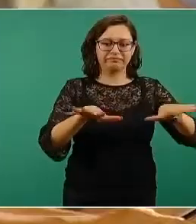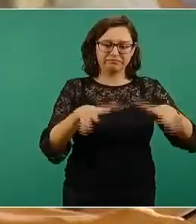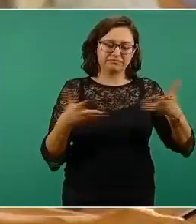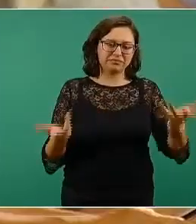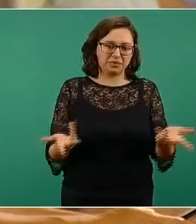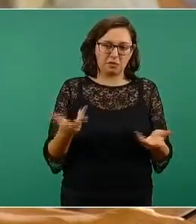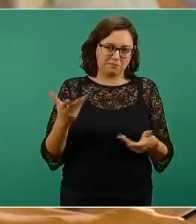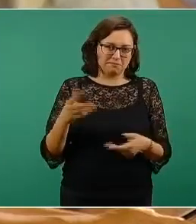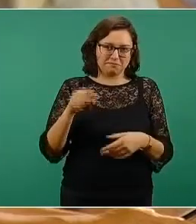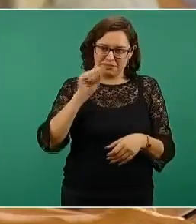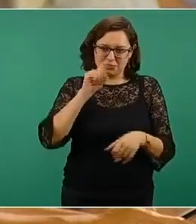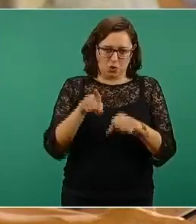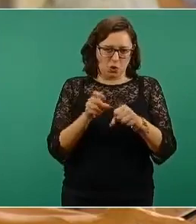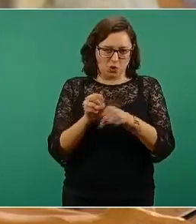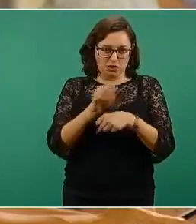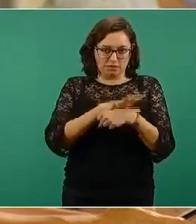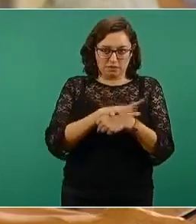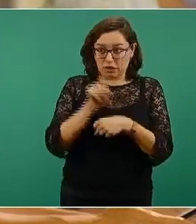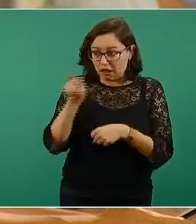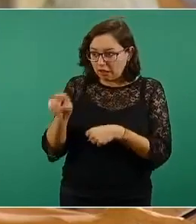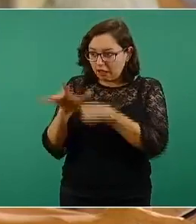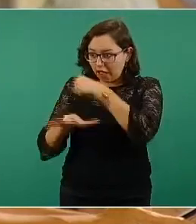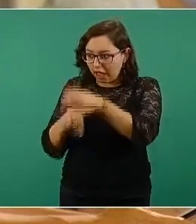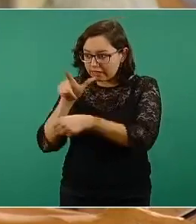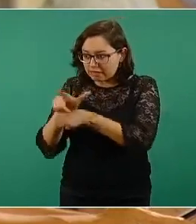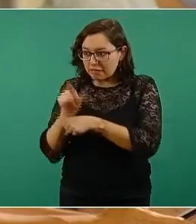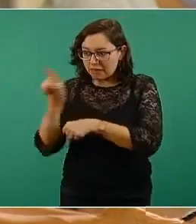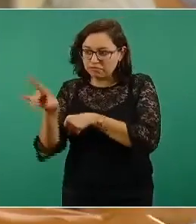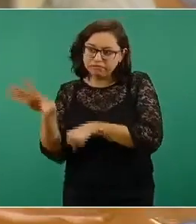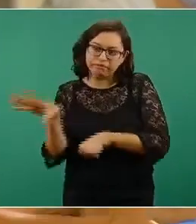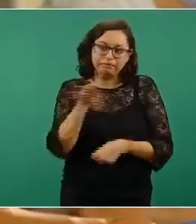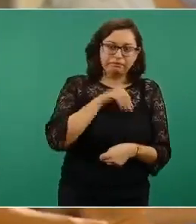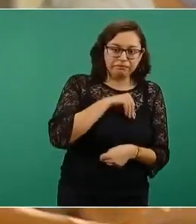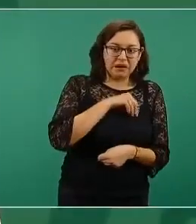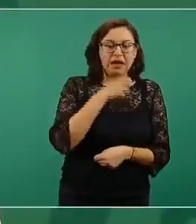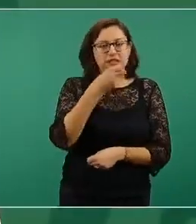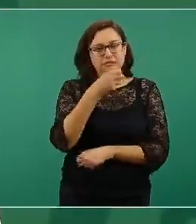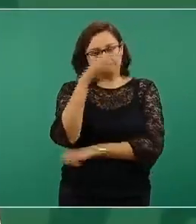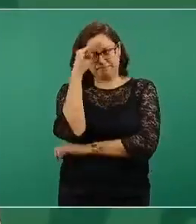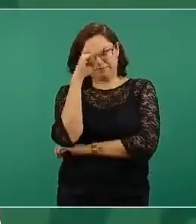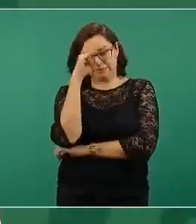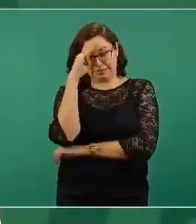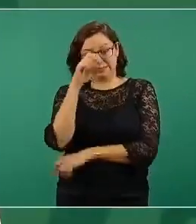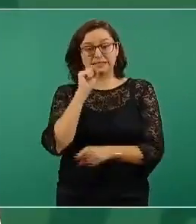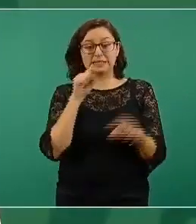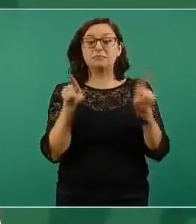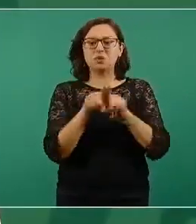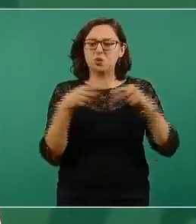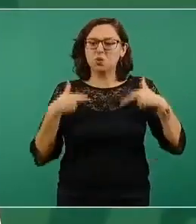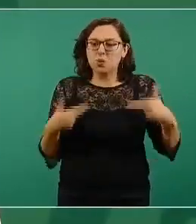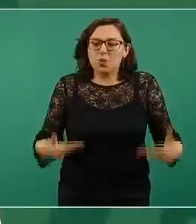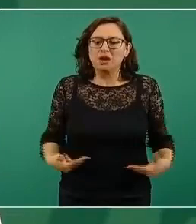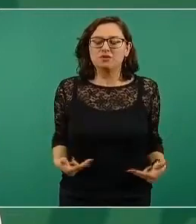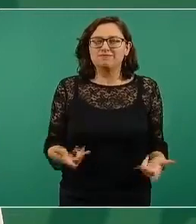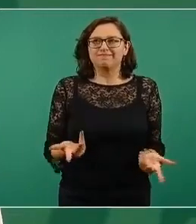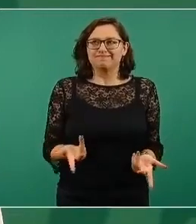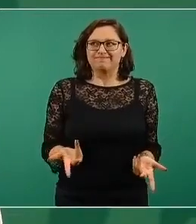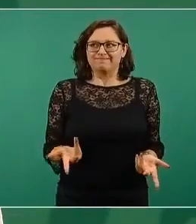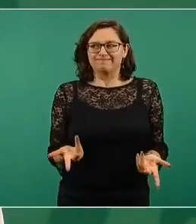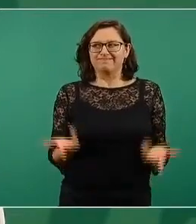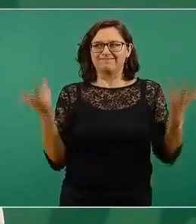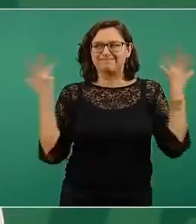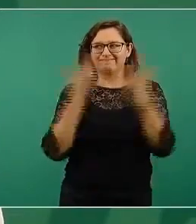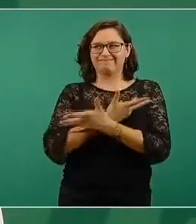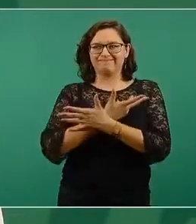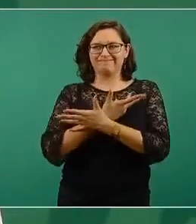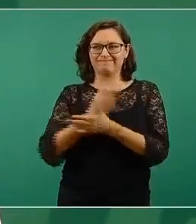epidemia. Entonces, ese es otro de los elementos que también tenemos que reflexionar sobre lo que significa esta epidemia, nuestra